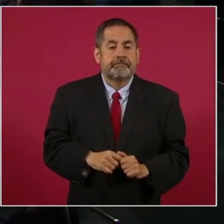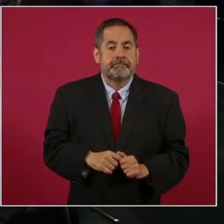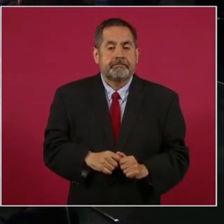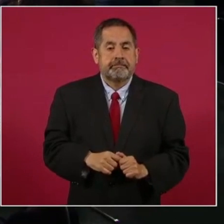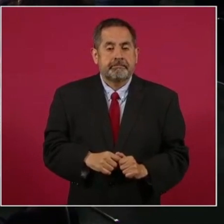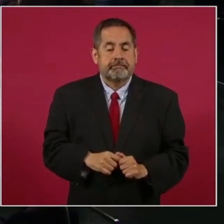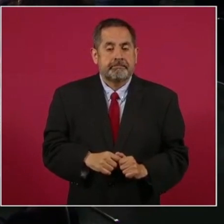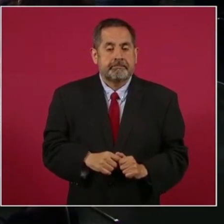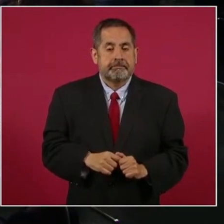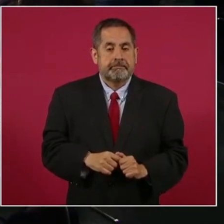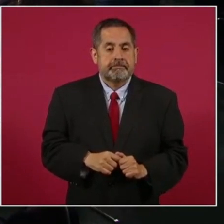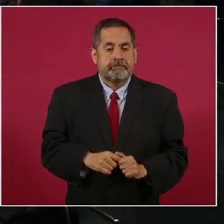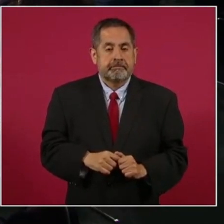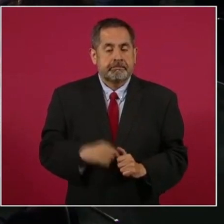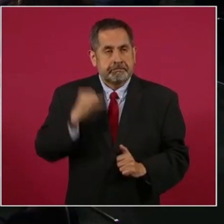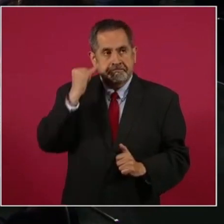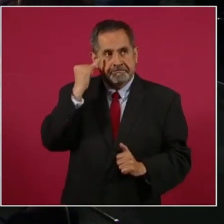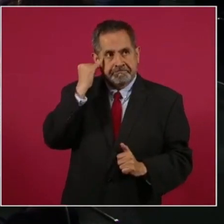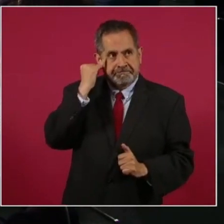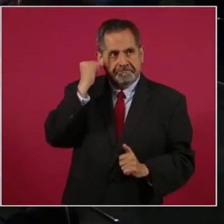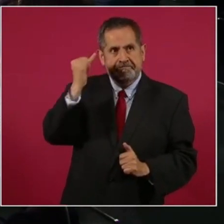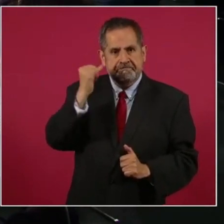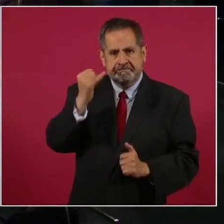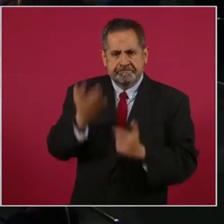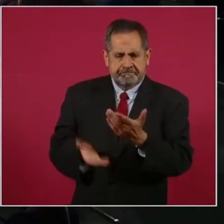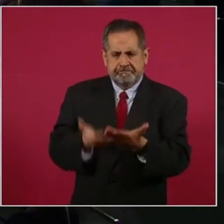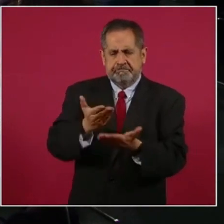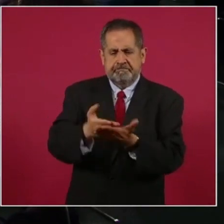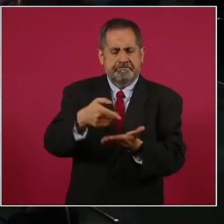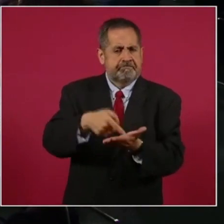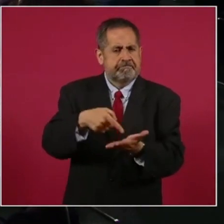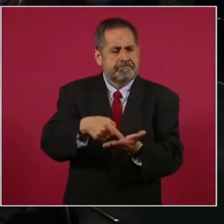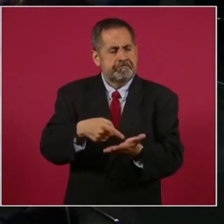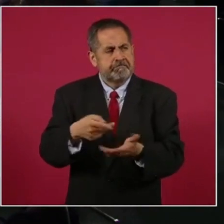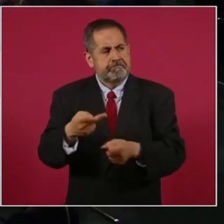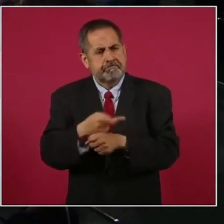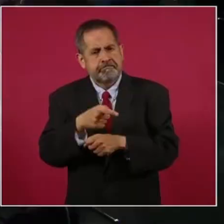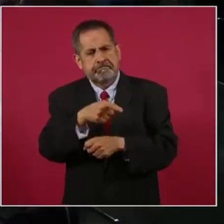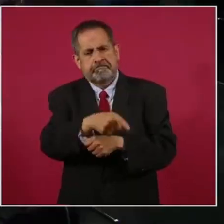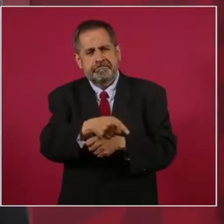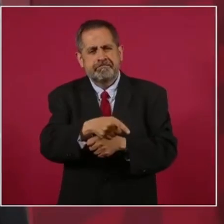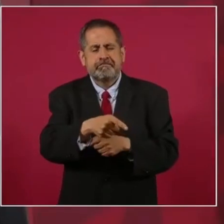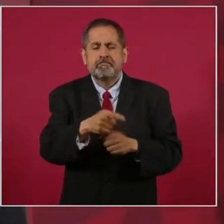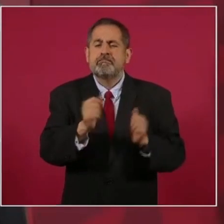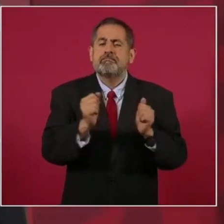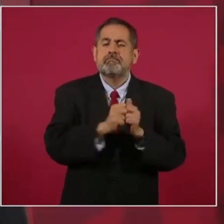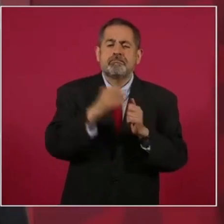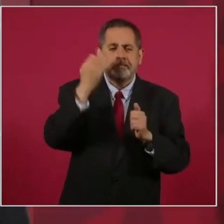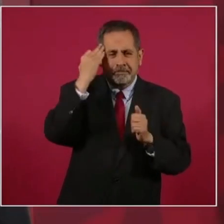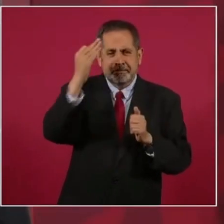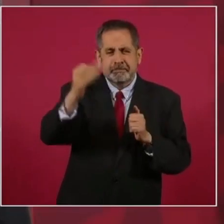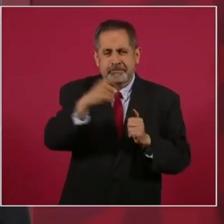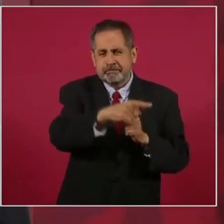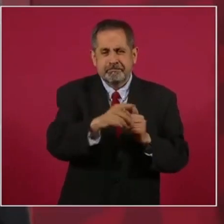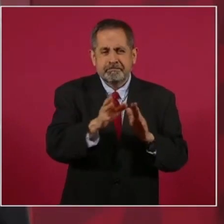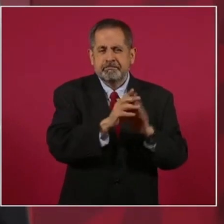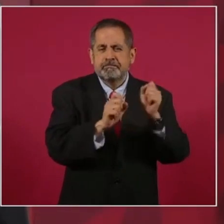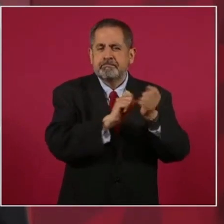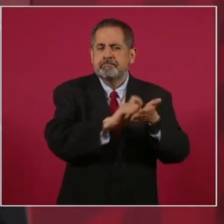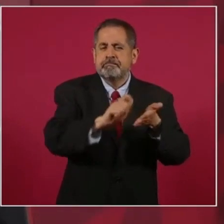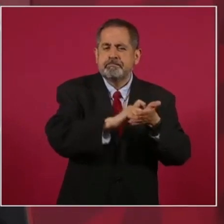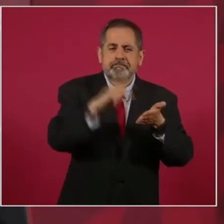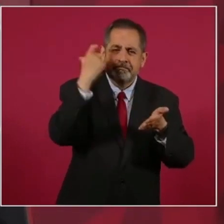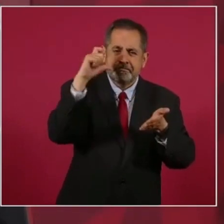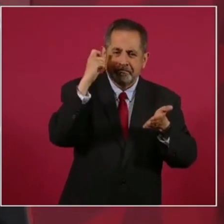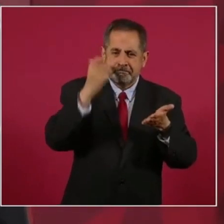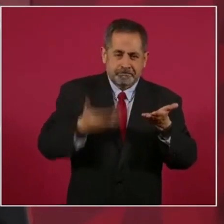presenta la iniciativa en el Constituyente de Querétaro